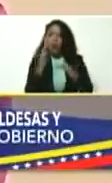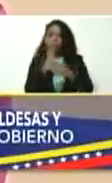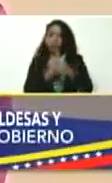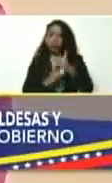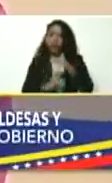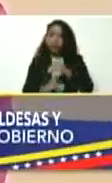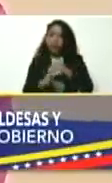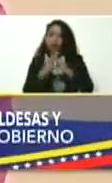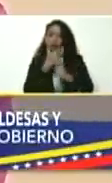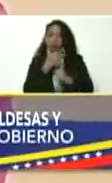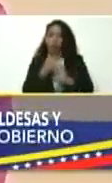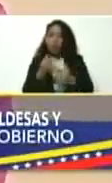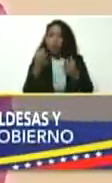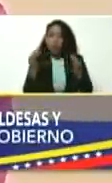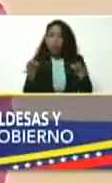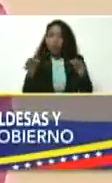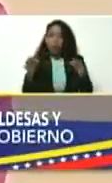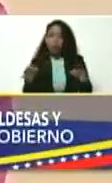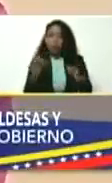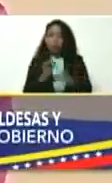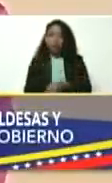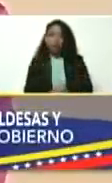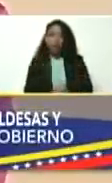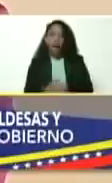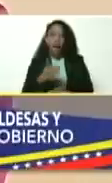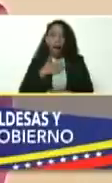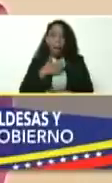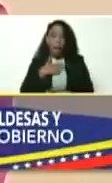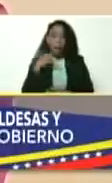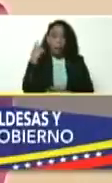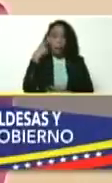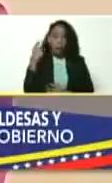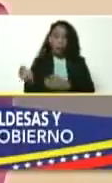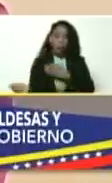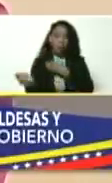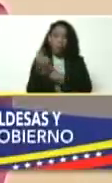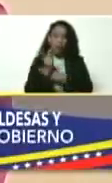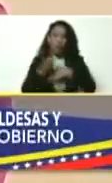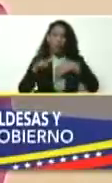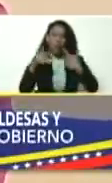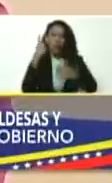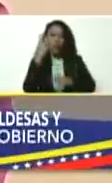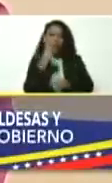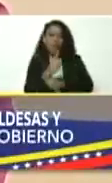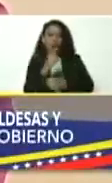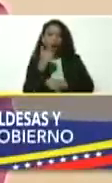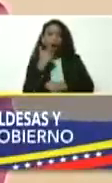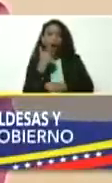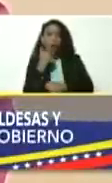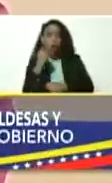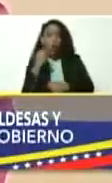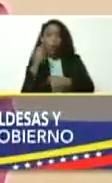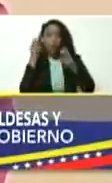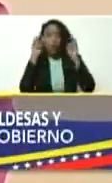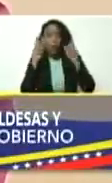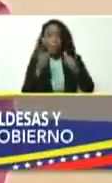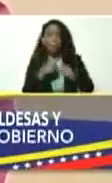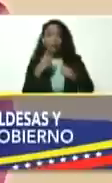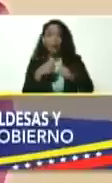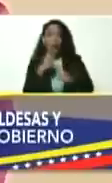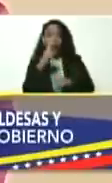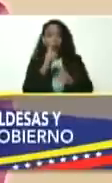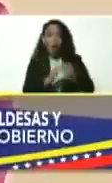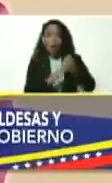humildad si me preguntan cuál debe ser uno de los atributos principales de un